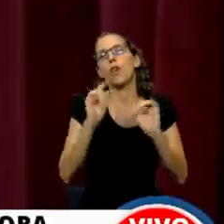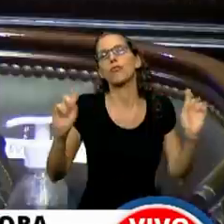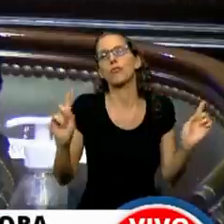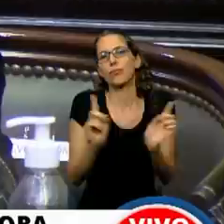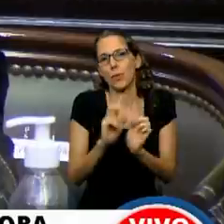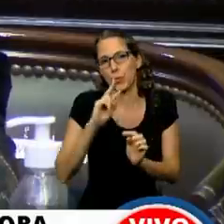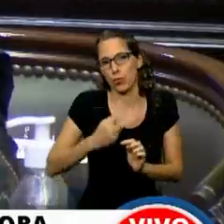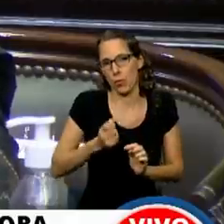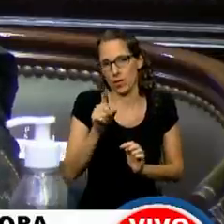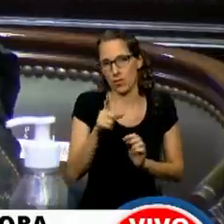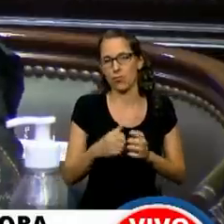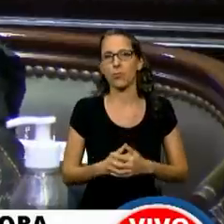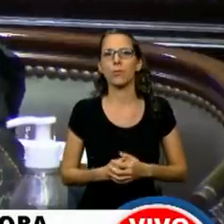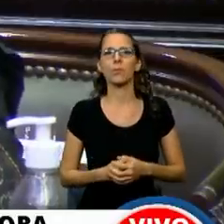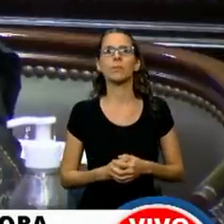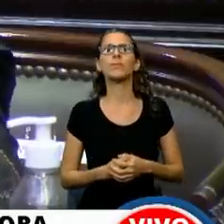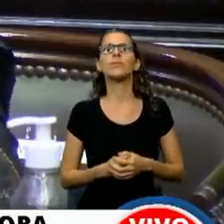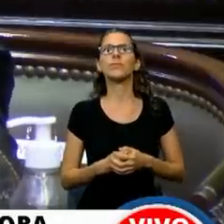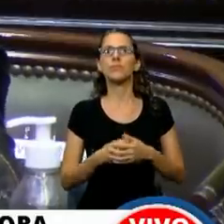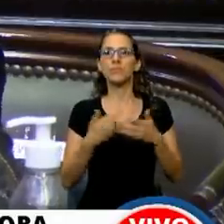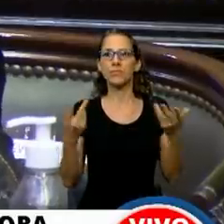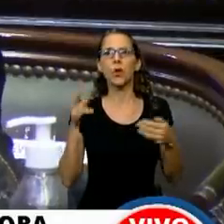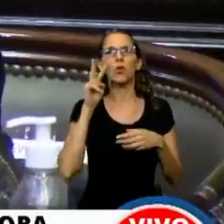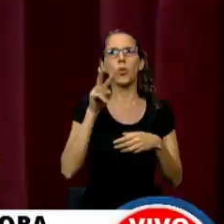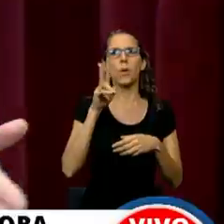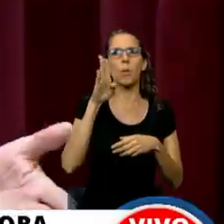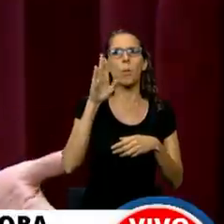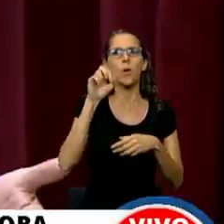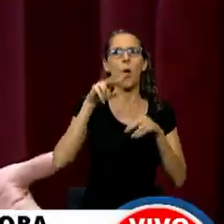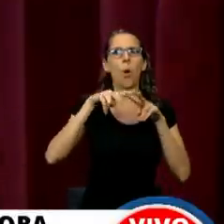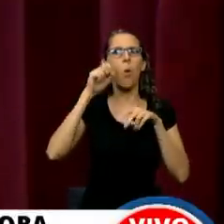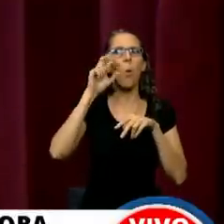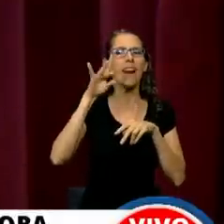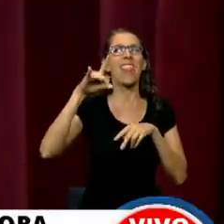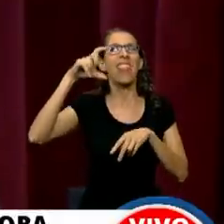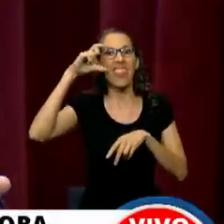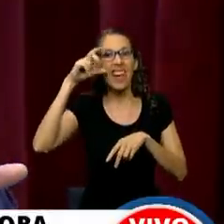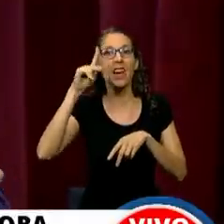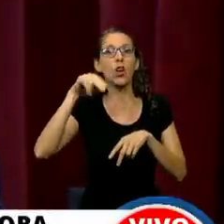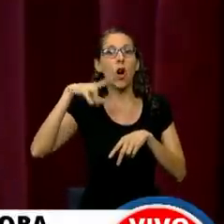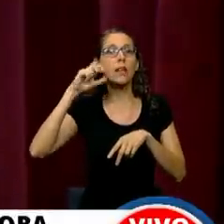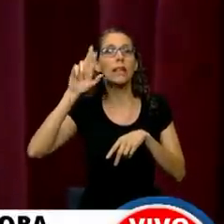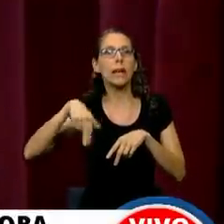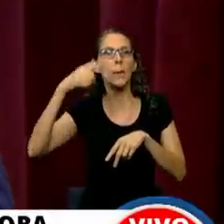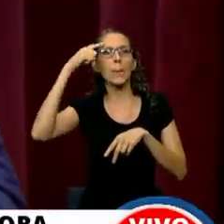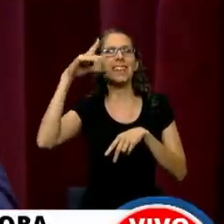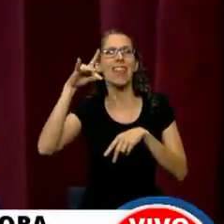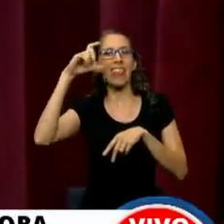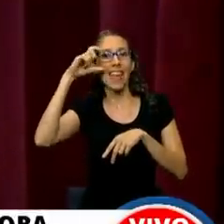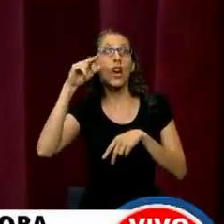muy bien como ella proveer de koning pensaba que el apellido de casada pareció y